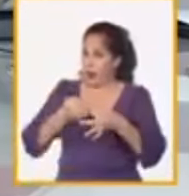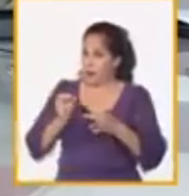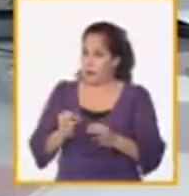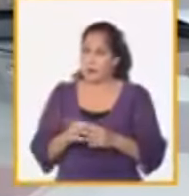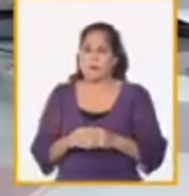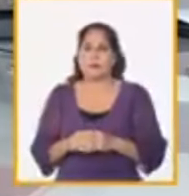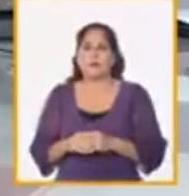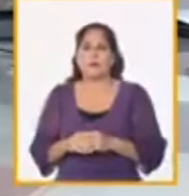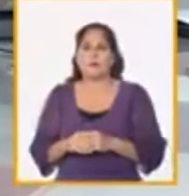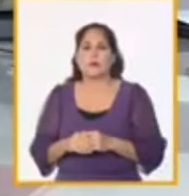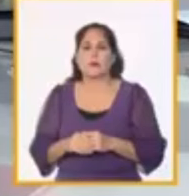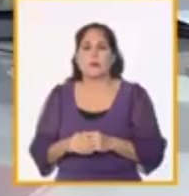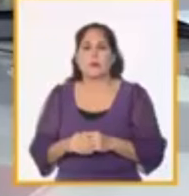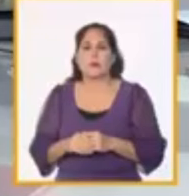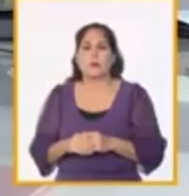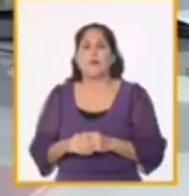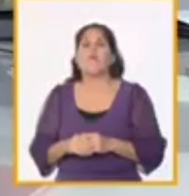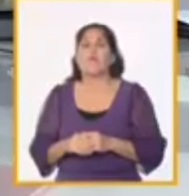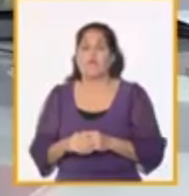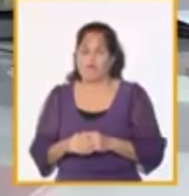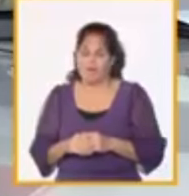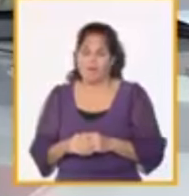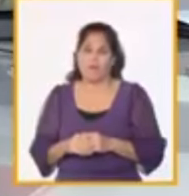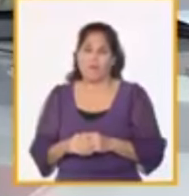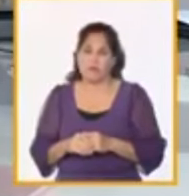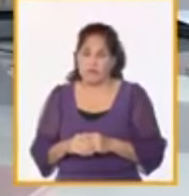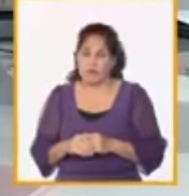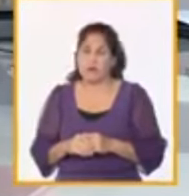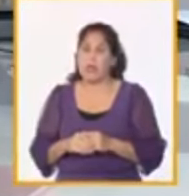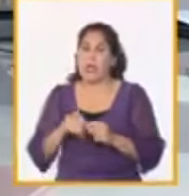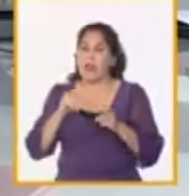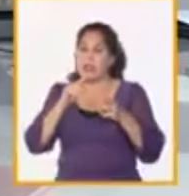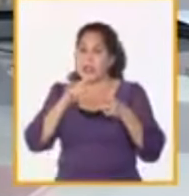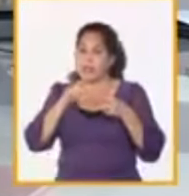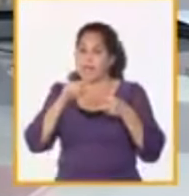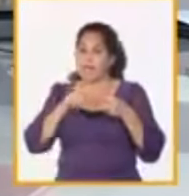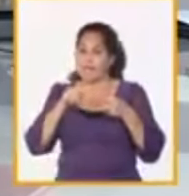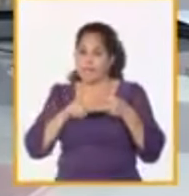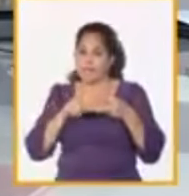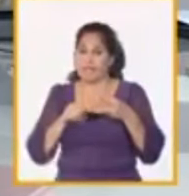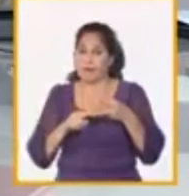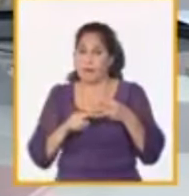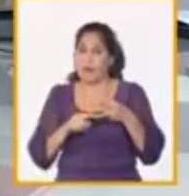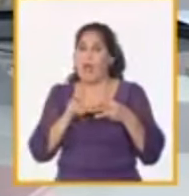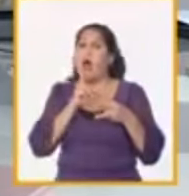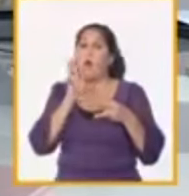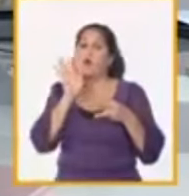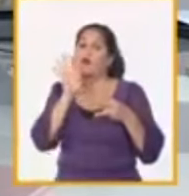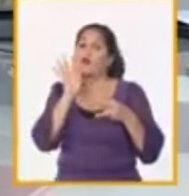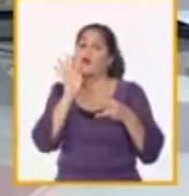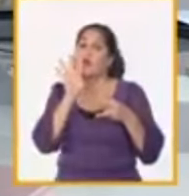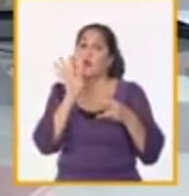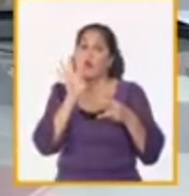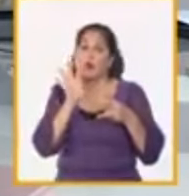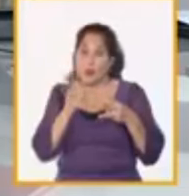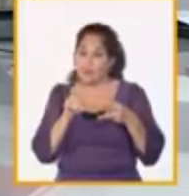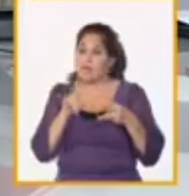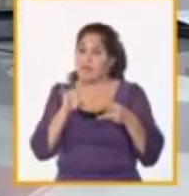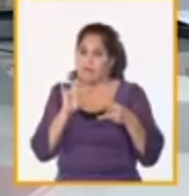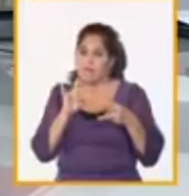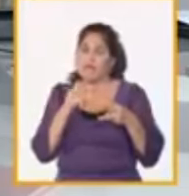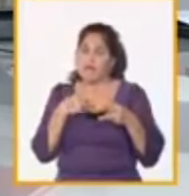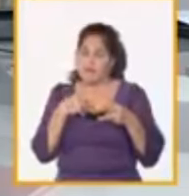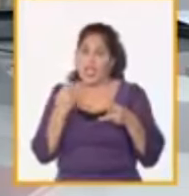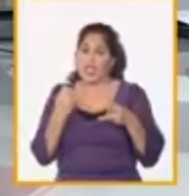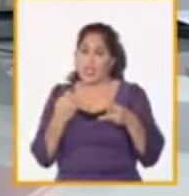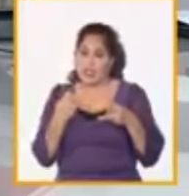tema del saneamiento, presidente. Sí, miren, nosotros tenemos 3 temas que hemos tenido bastante limitación en la última etapa